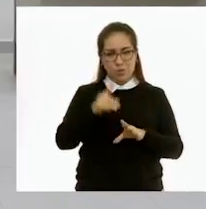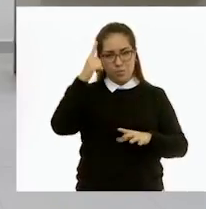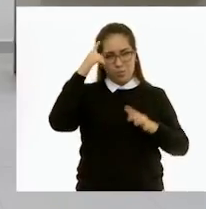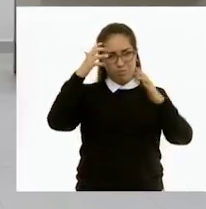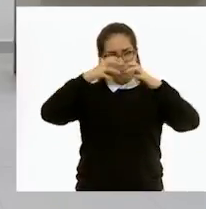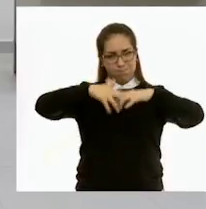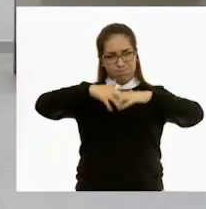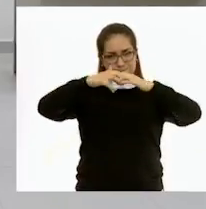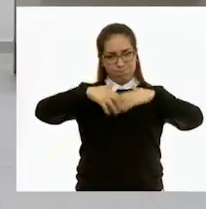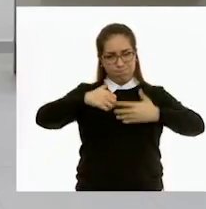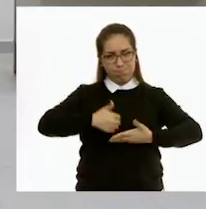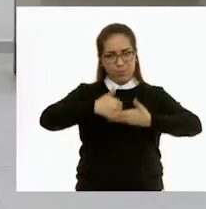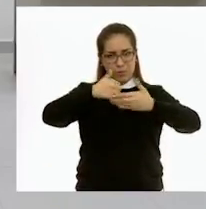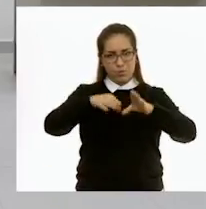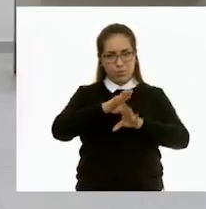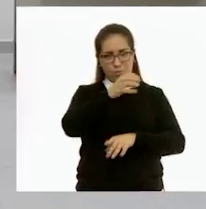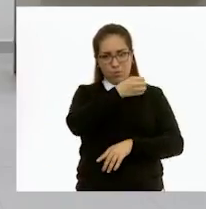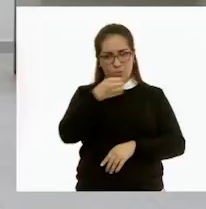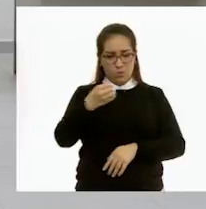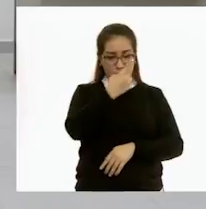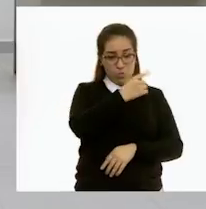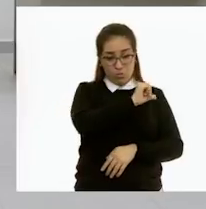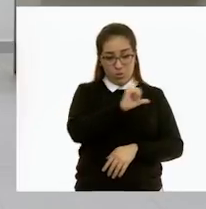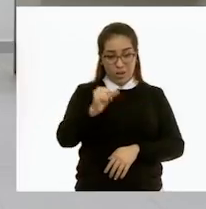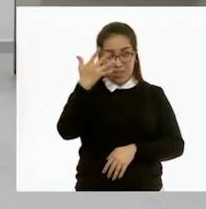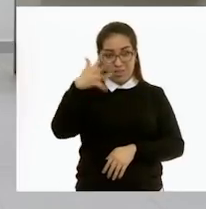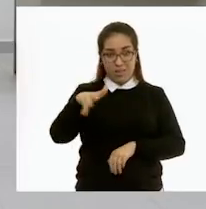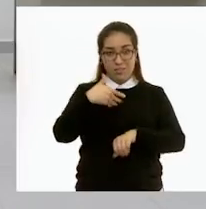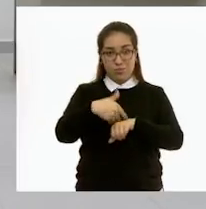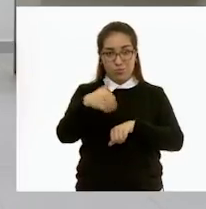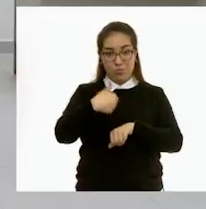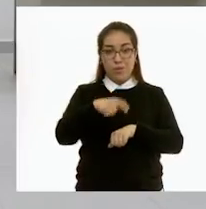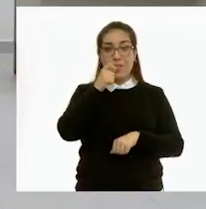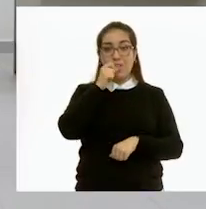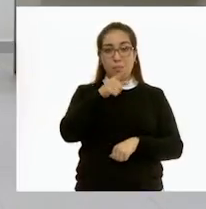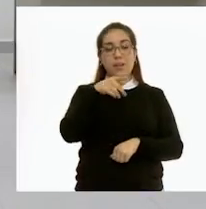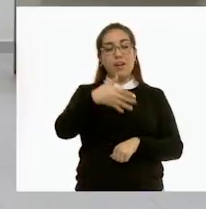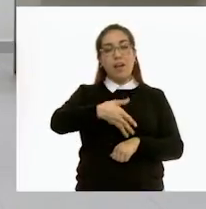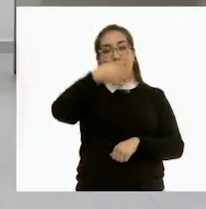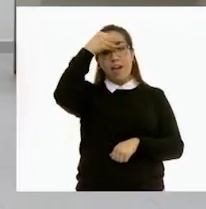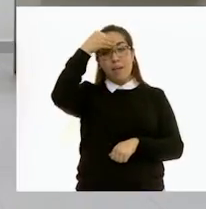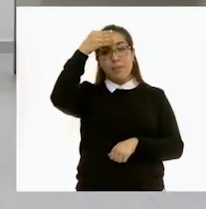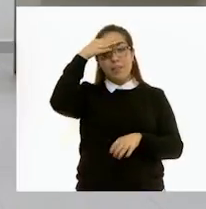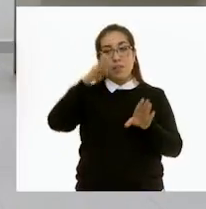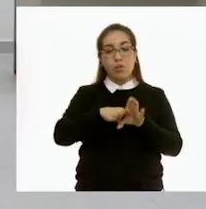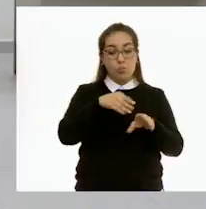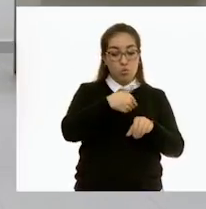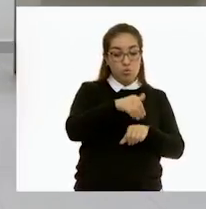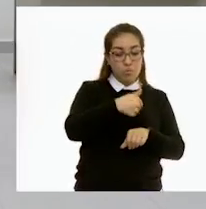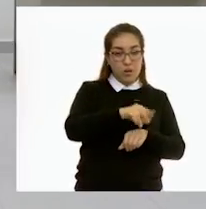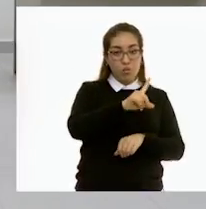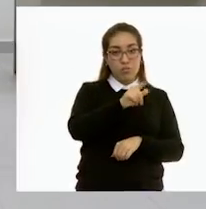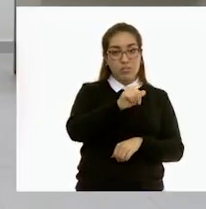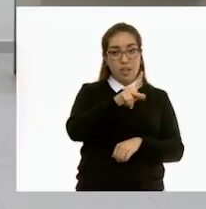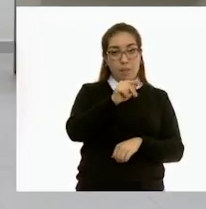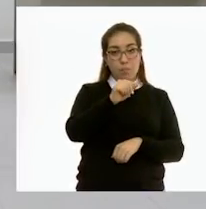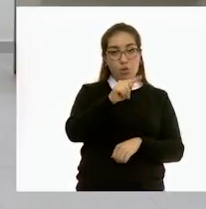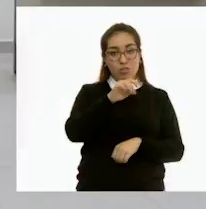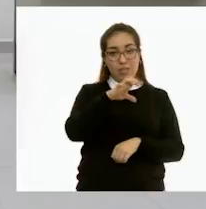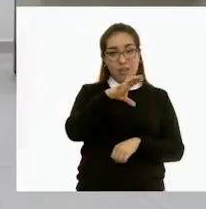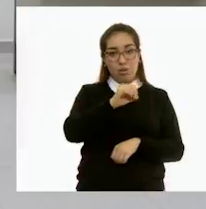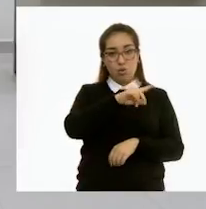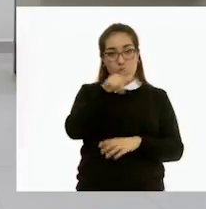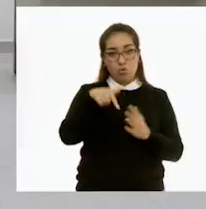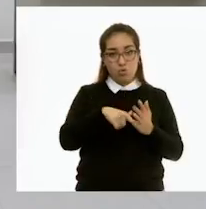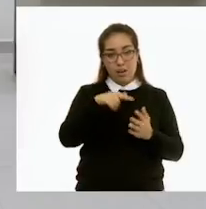alumnos y la numeración del 1 al 10. Además, aprenderemos los números en zapoteco de la región del